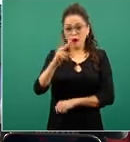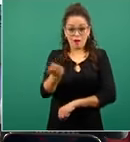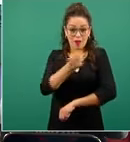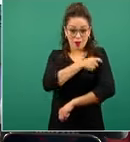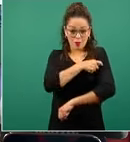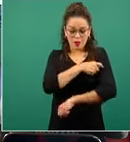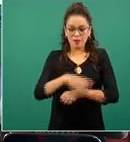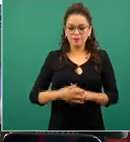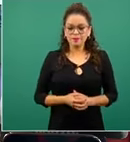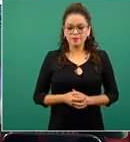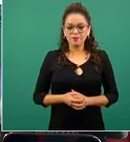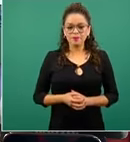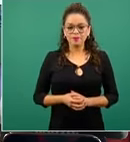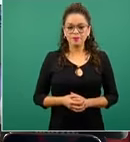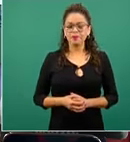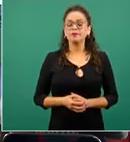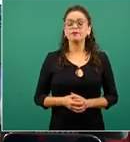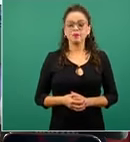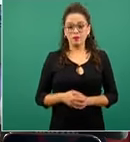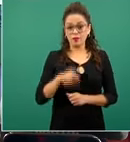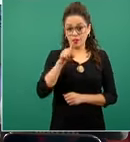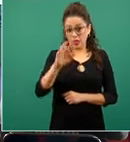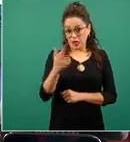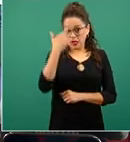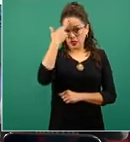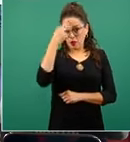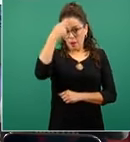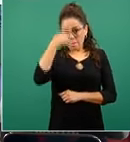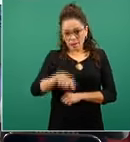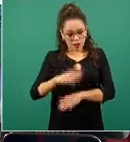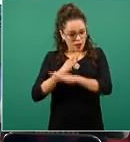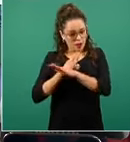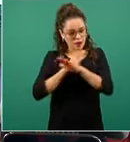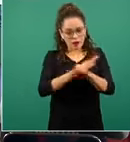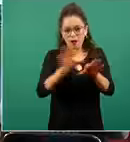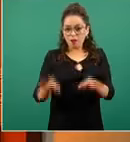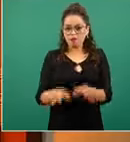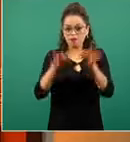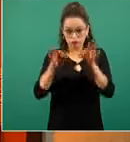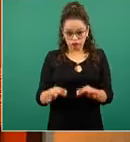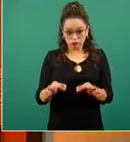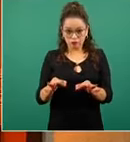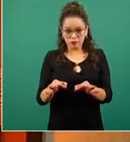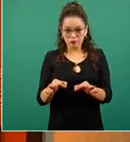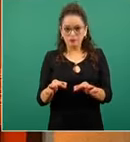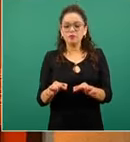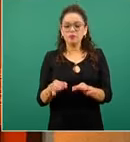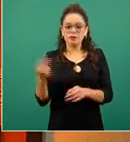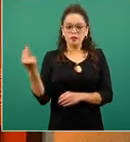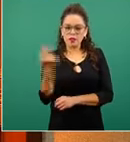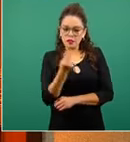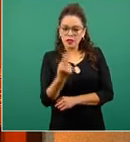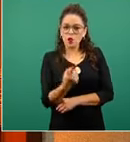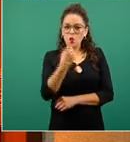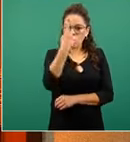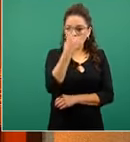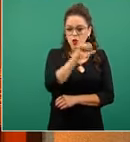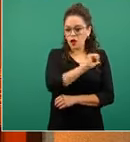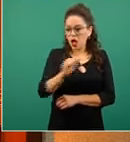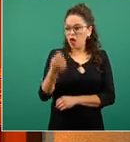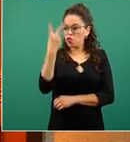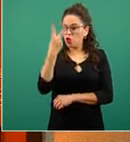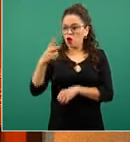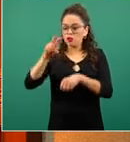tener. Recuerden que para lograr la inmunidad se estima que 1 a 2 semanas después de haber aplicado